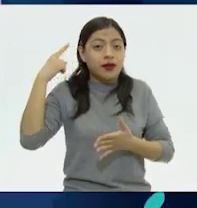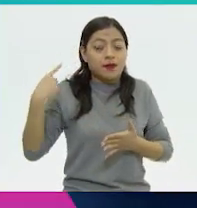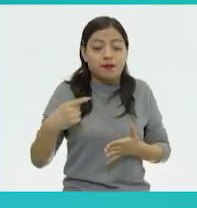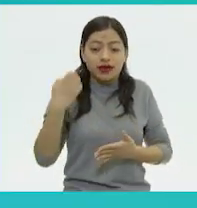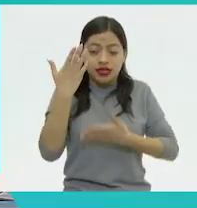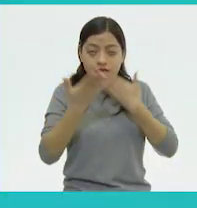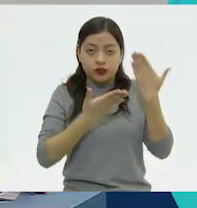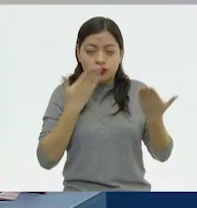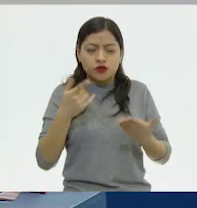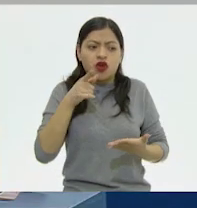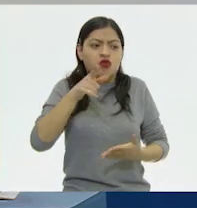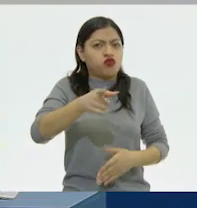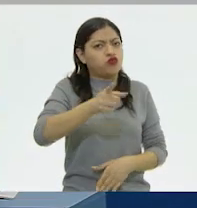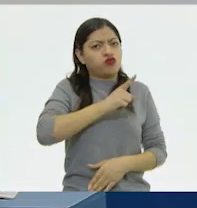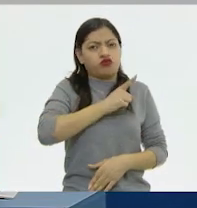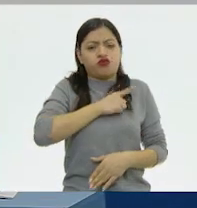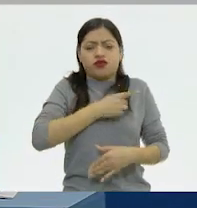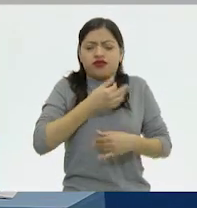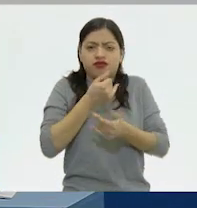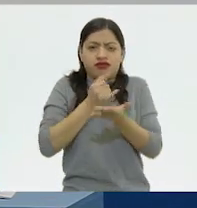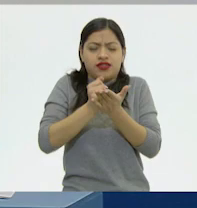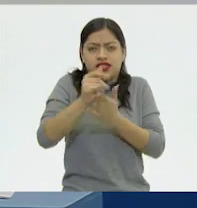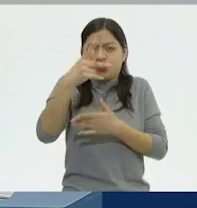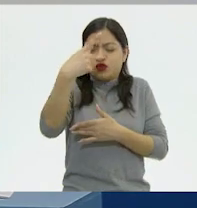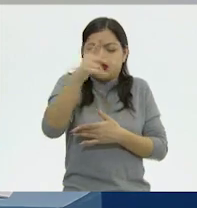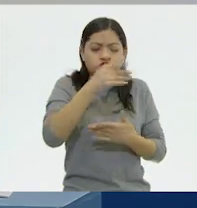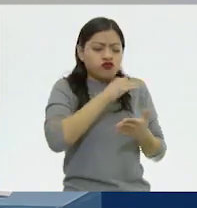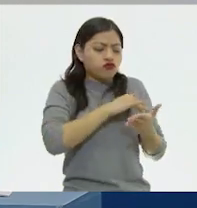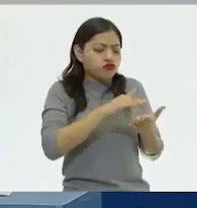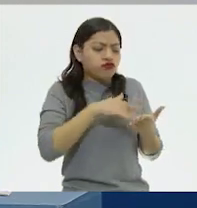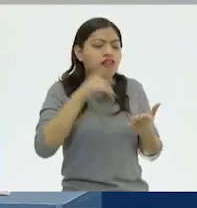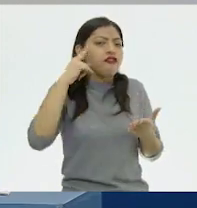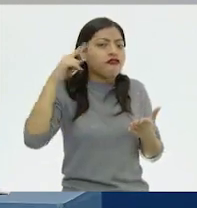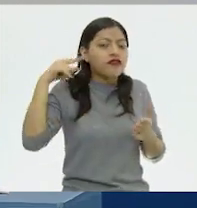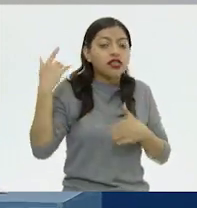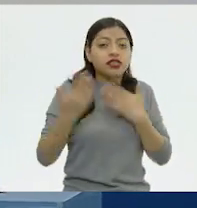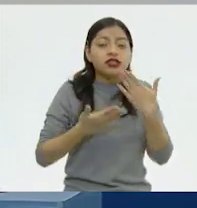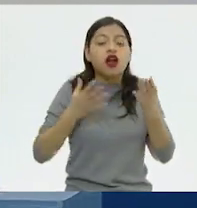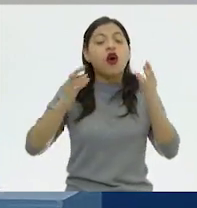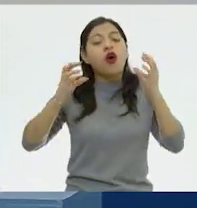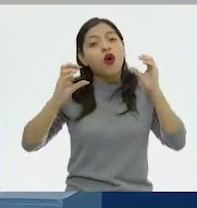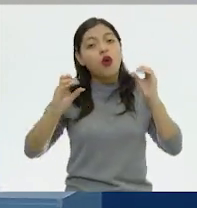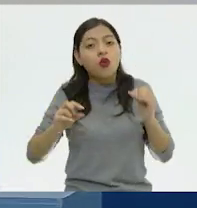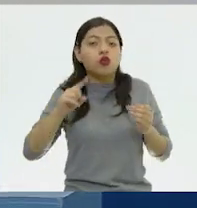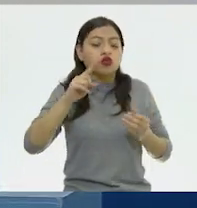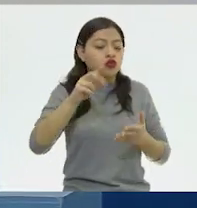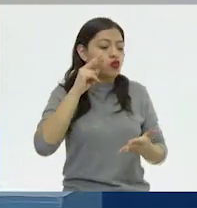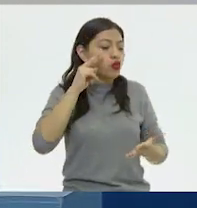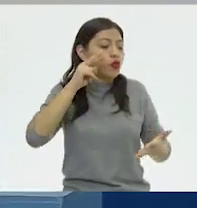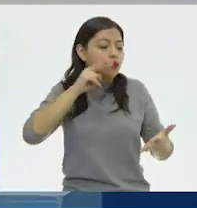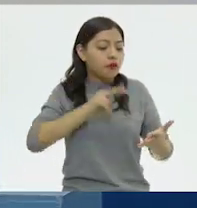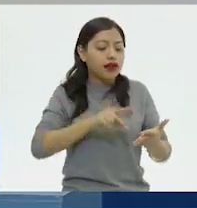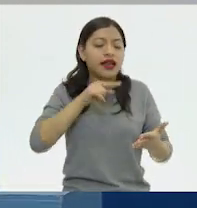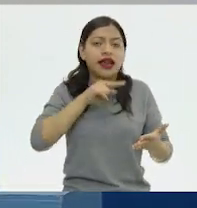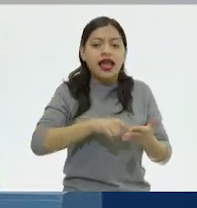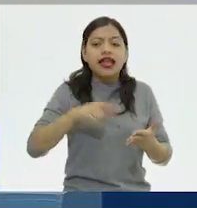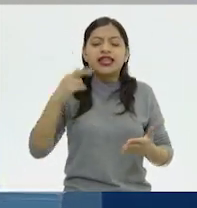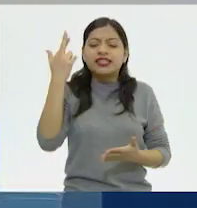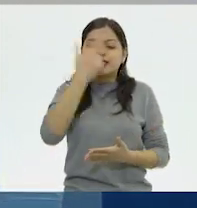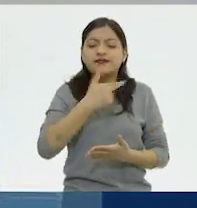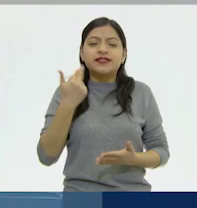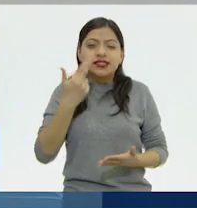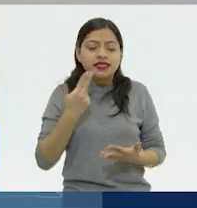la libertad de elegir el formato que te resulte más adecuado o que por su diseño para elaborarlo y repasar la